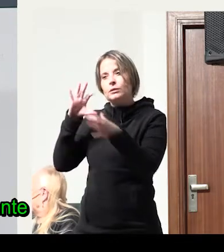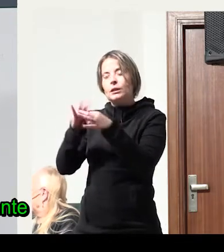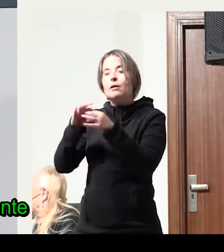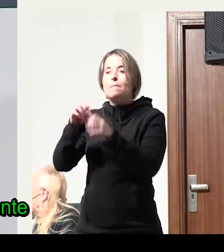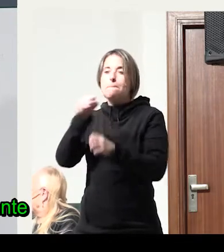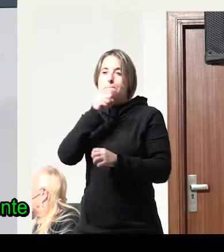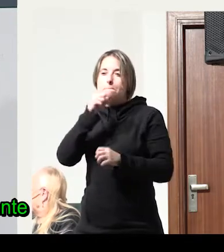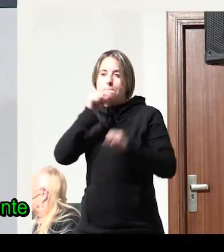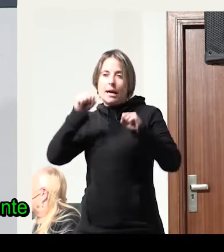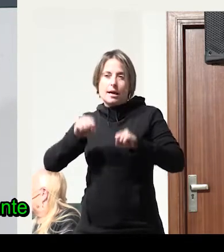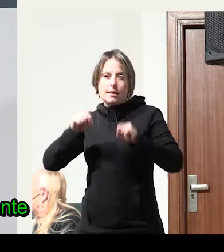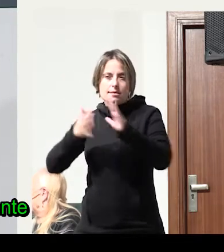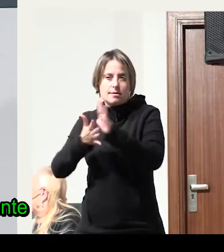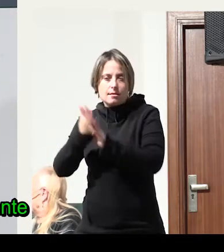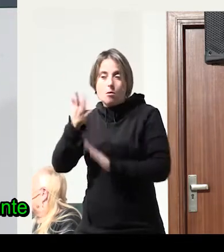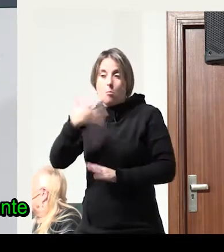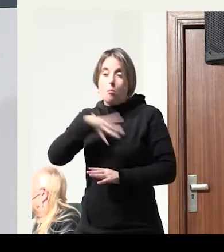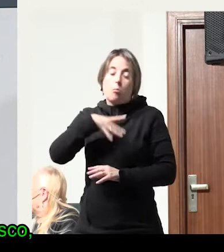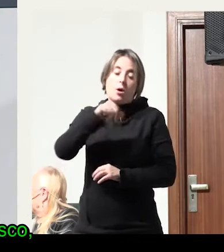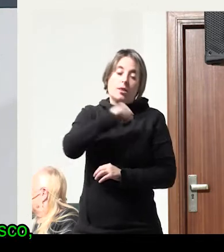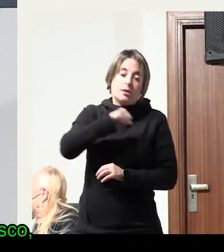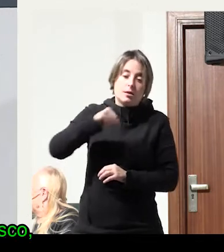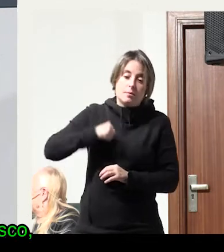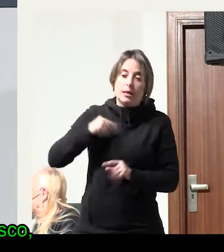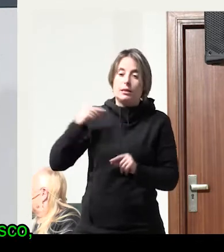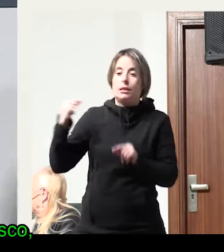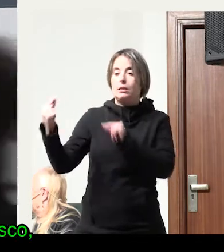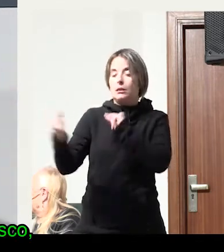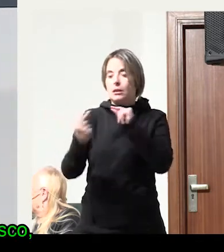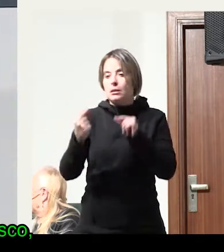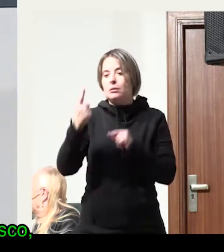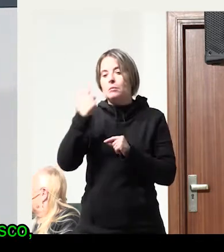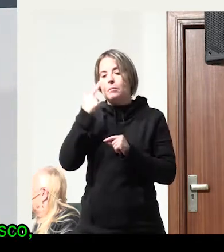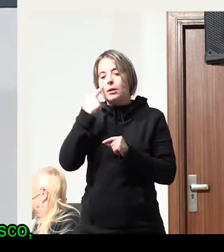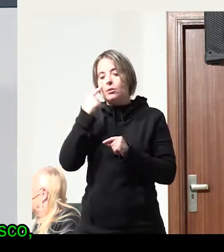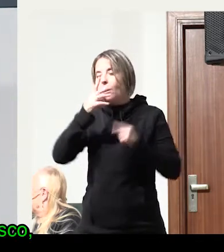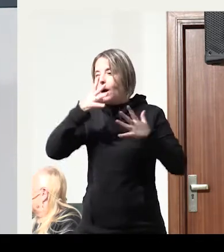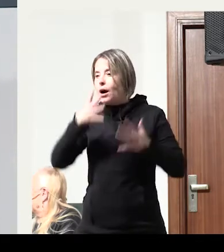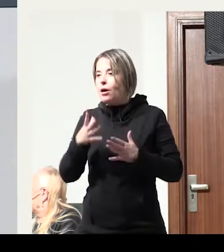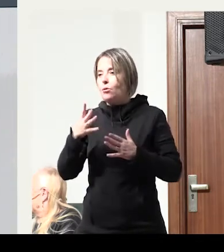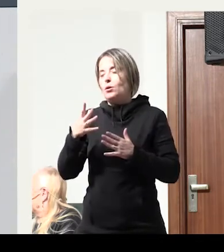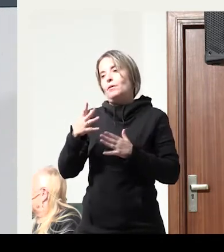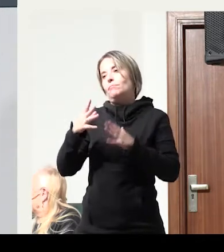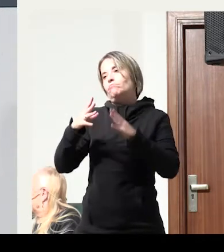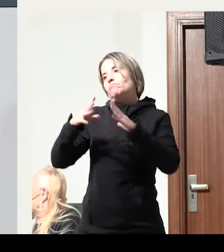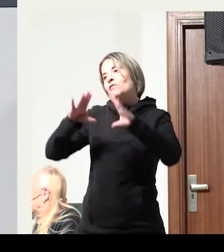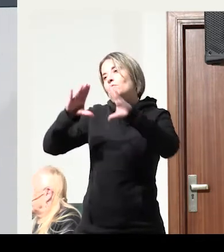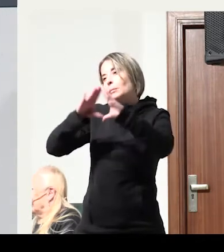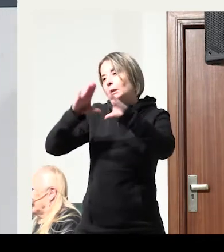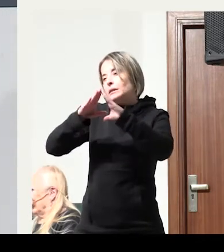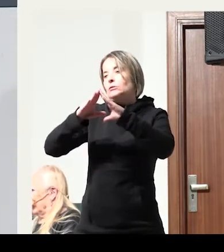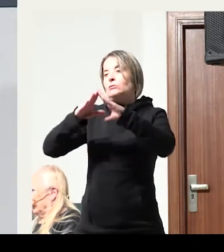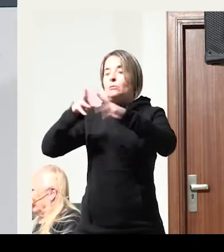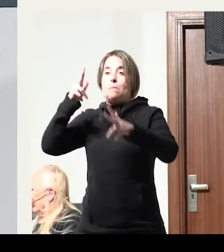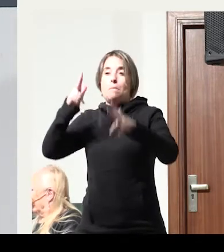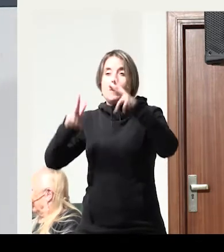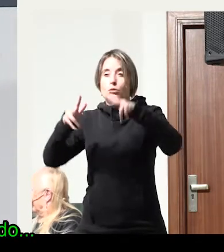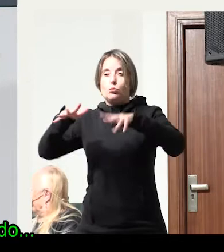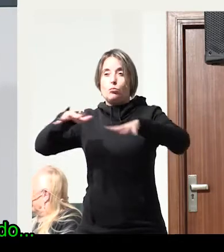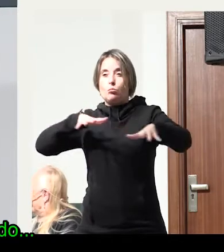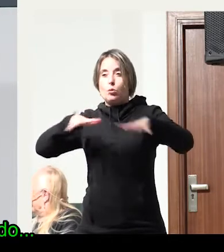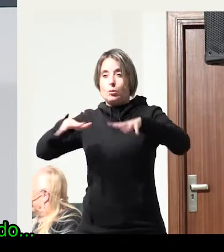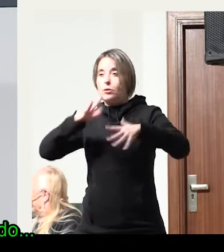podemos hacerlo individualmente debatiendo y hablando, pero yo creo que el movimiento feminista vasco, que está lleno hoy día ya de mujeres mayores,